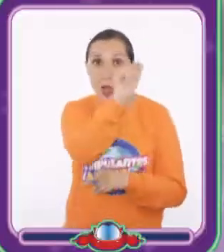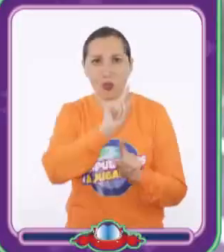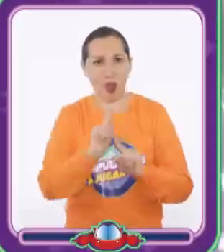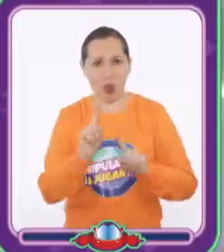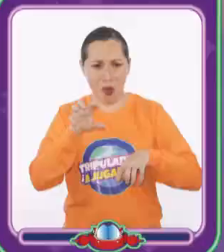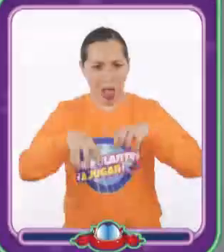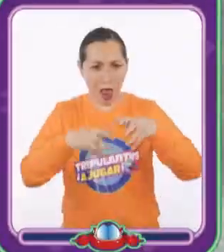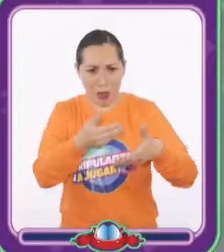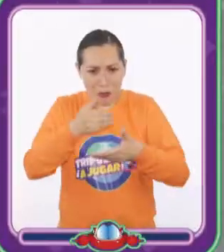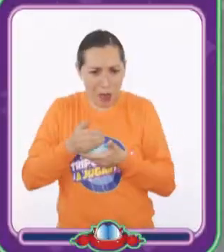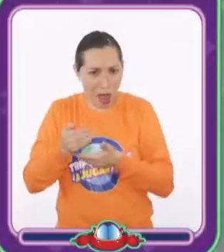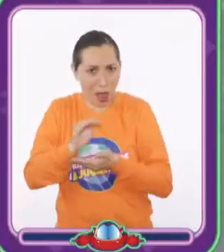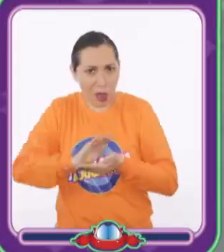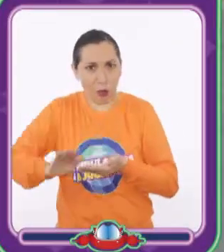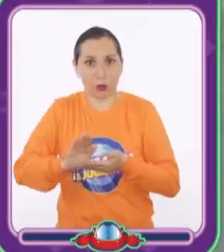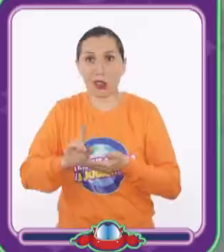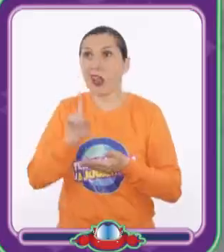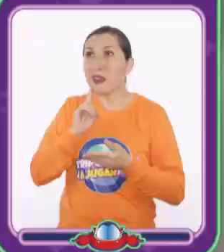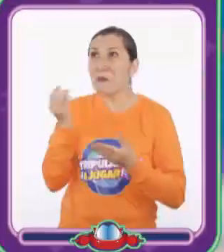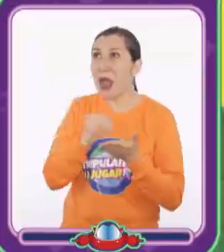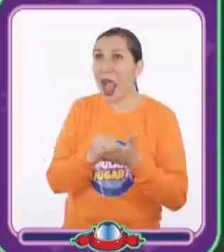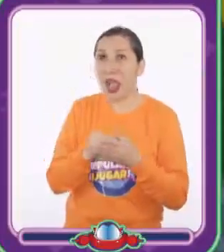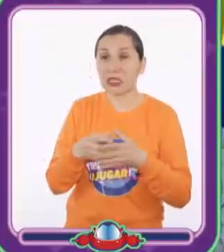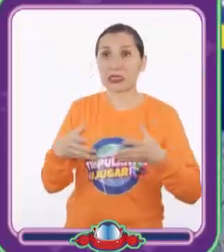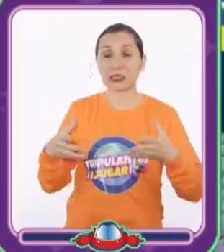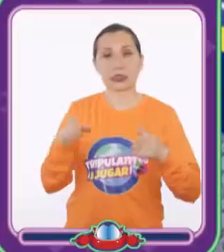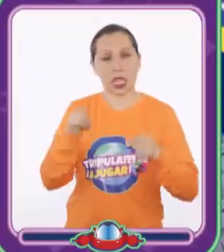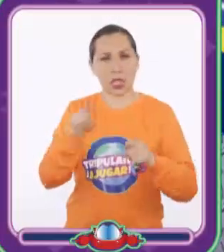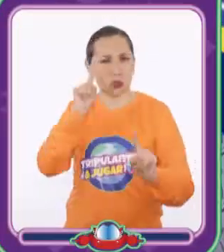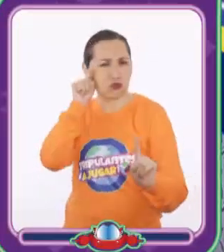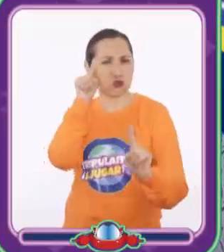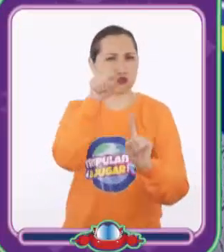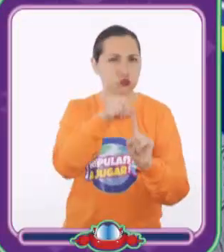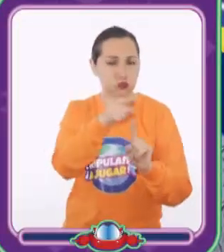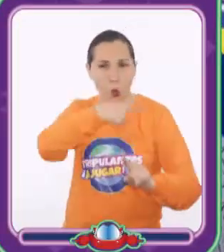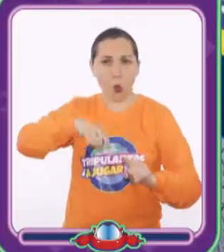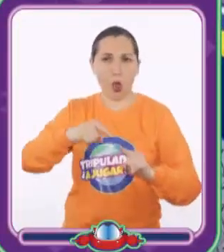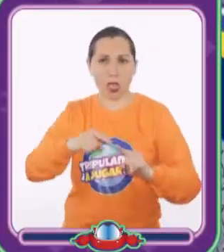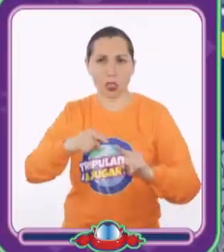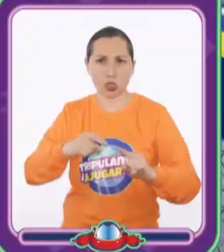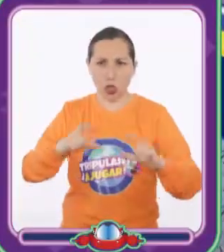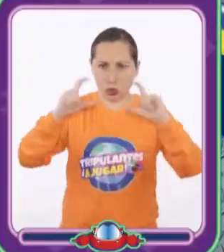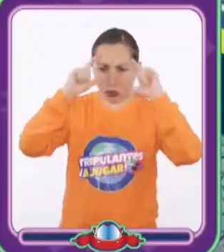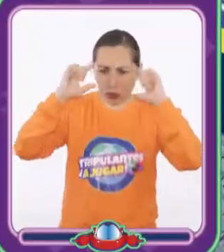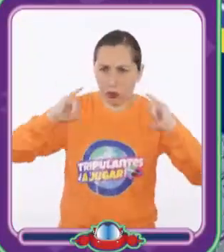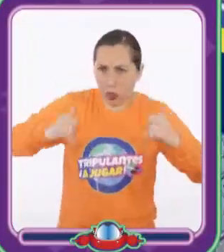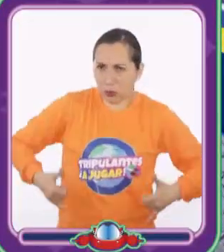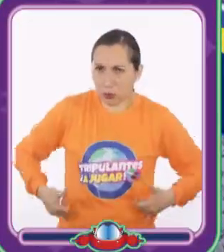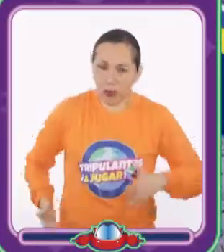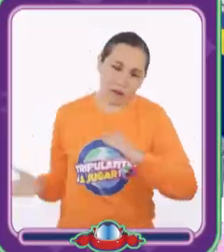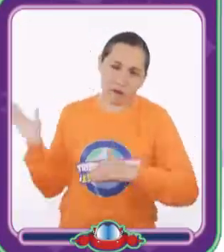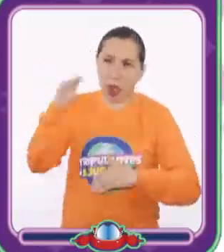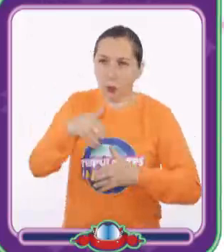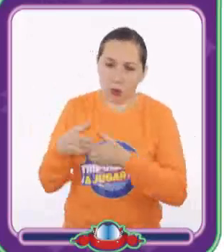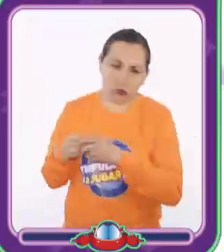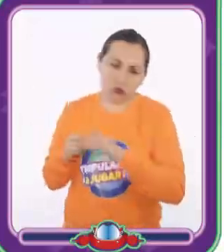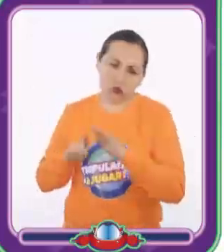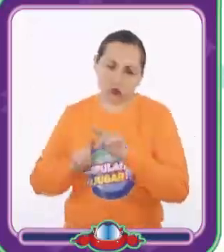son mascotas! ¡Y tiene más! Creo que esta es una misión para nuestra tripulación. ¡Allá